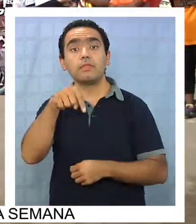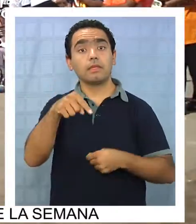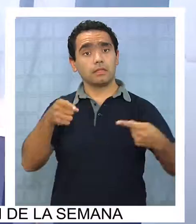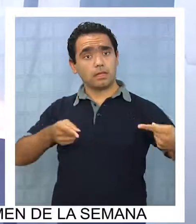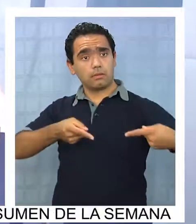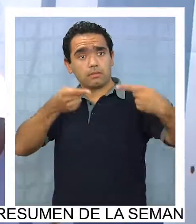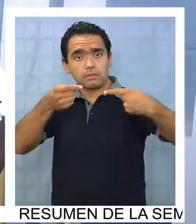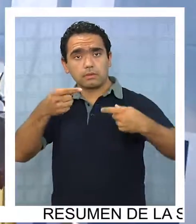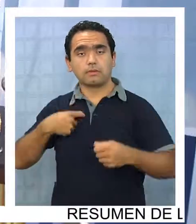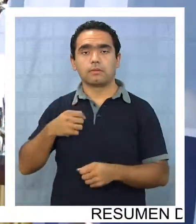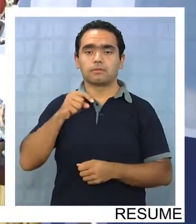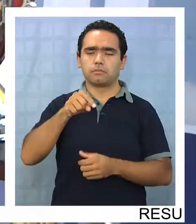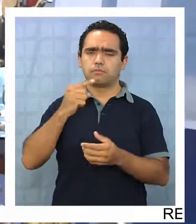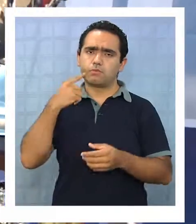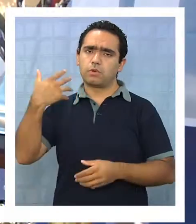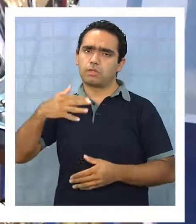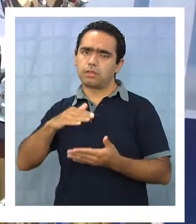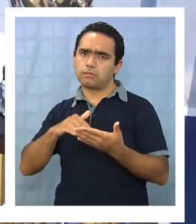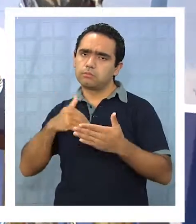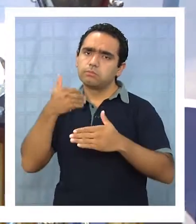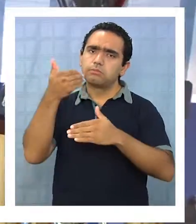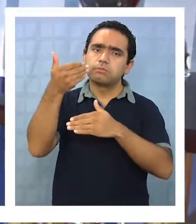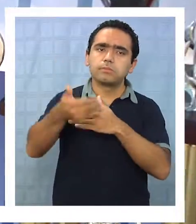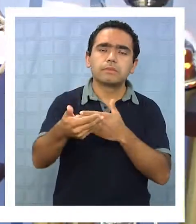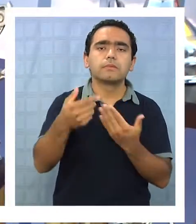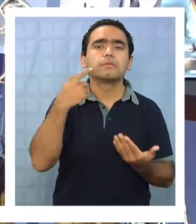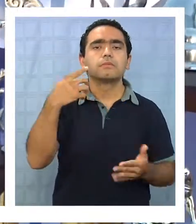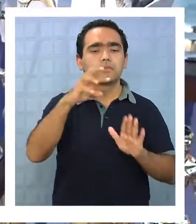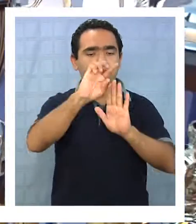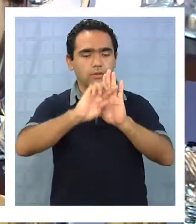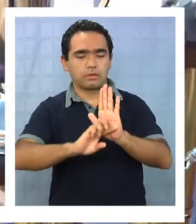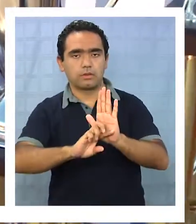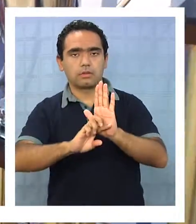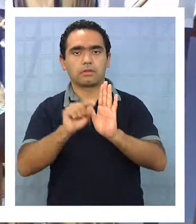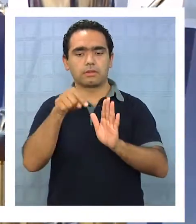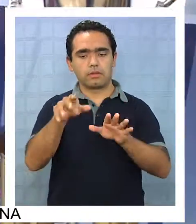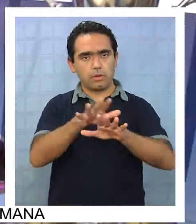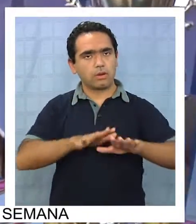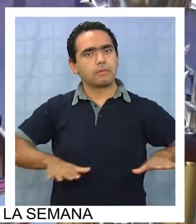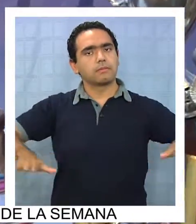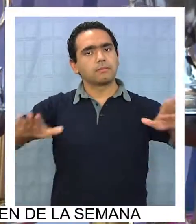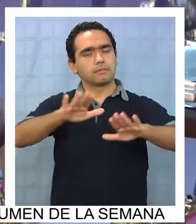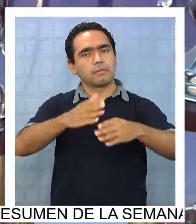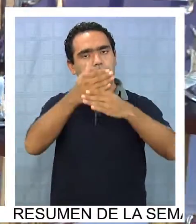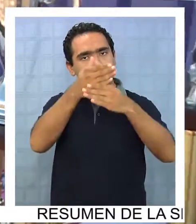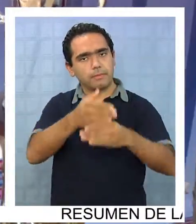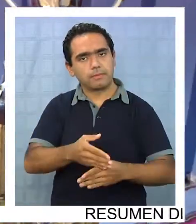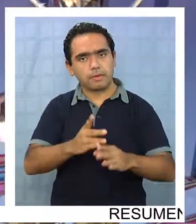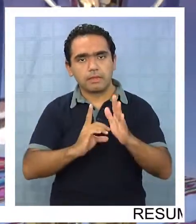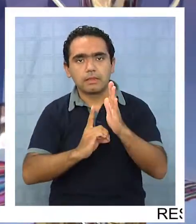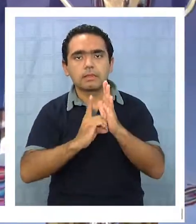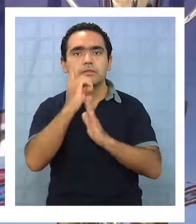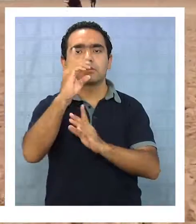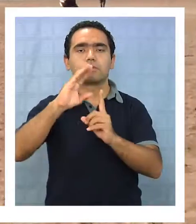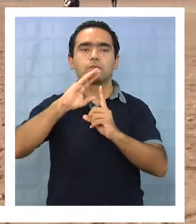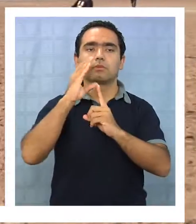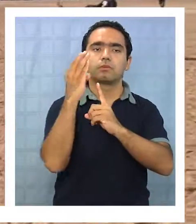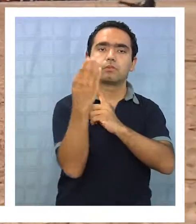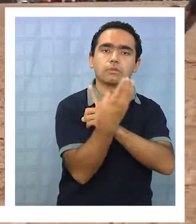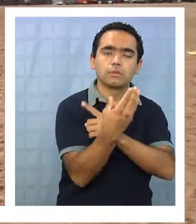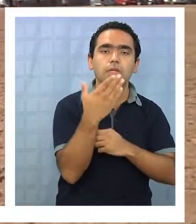en el puntapié inicial de un proyecto que pretende dar forma a un espacio permanente de desarrollo deportivo y cultural.